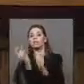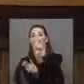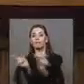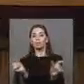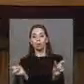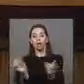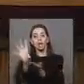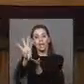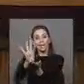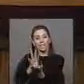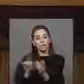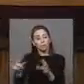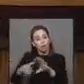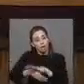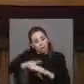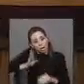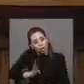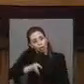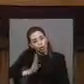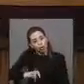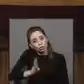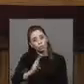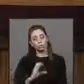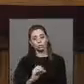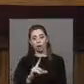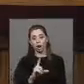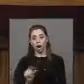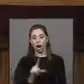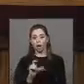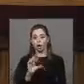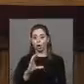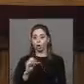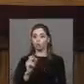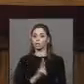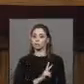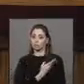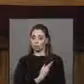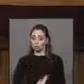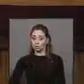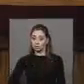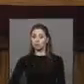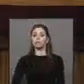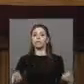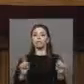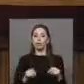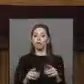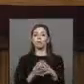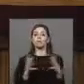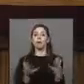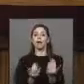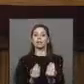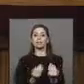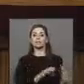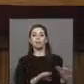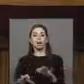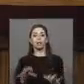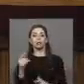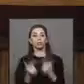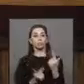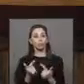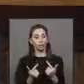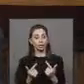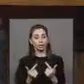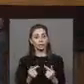El ejemplo de consecuencia de Carlos Lorca, señor Presidente, hoy se vuelve cada vez más necesario en la acción política,